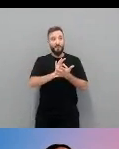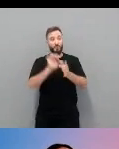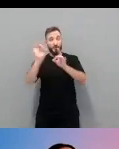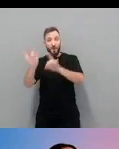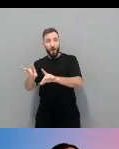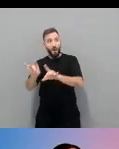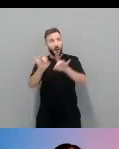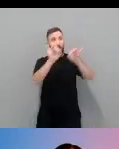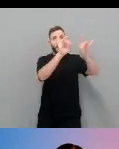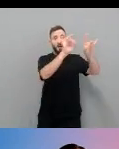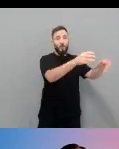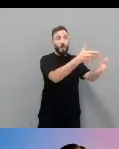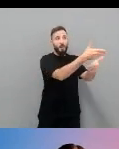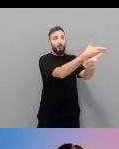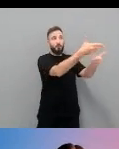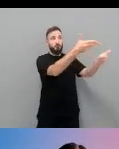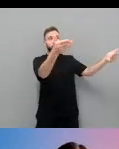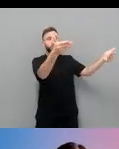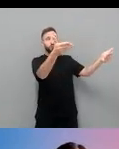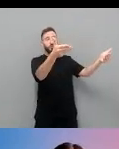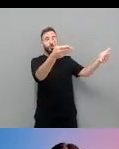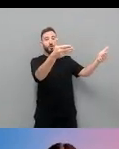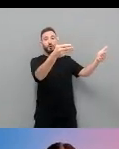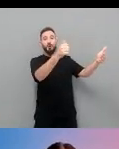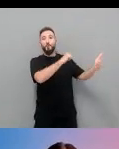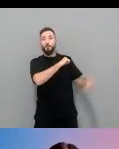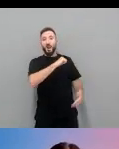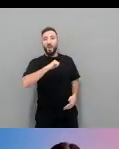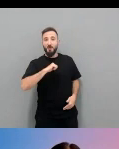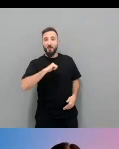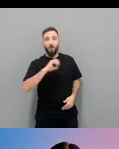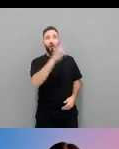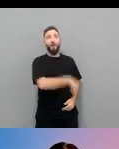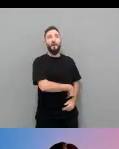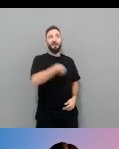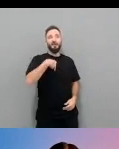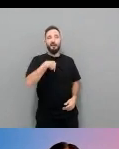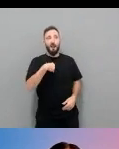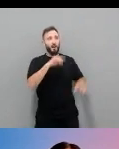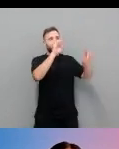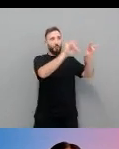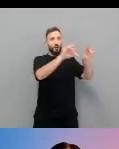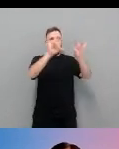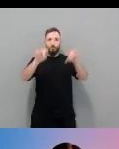que puedan tener un servicio de un gabinete privado generalista.